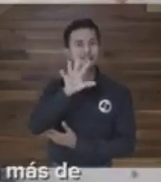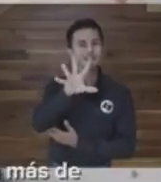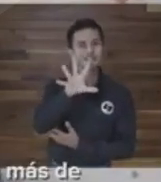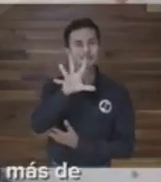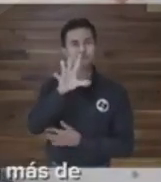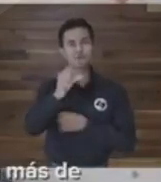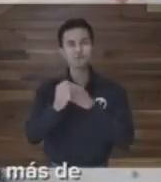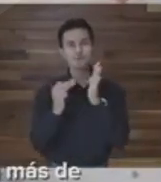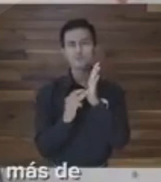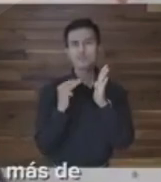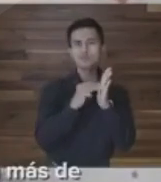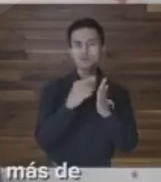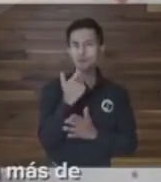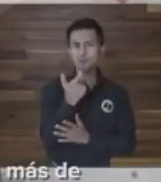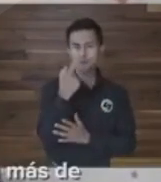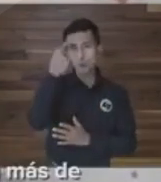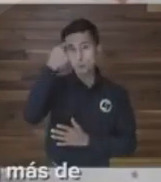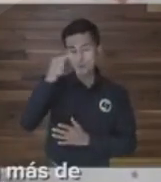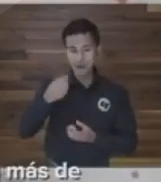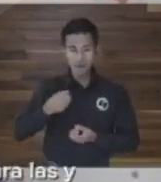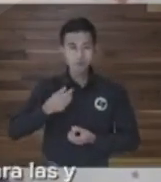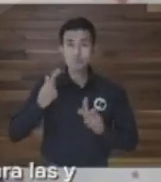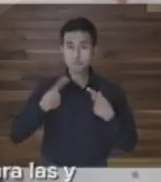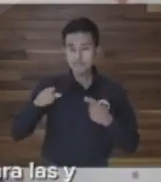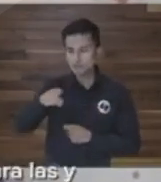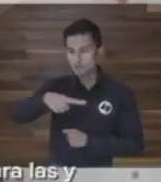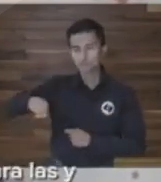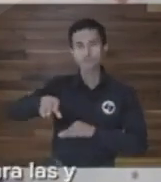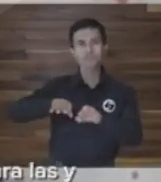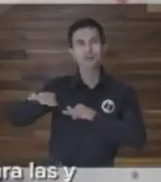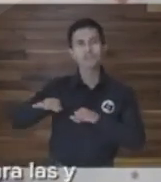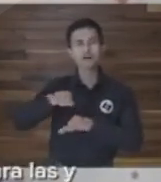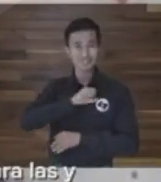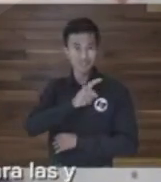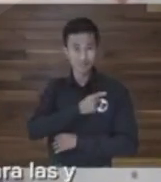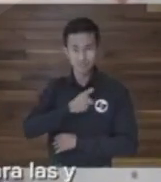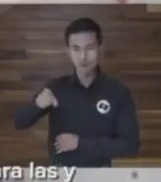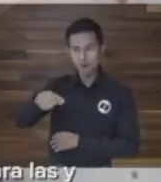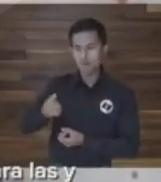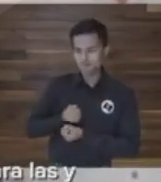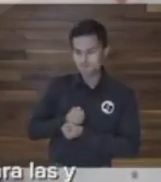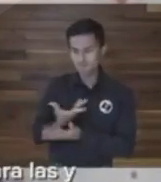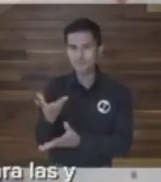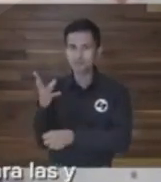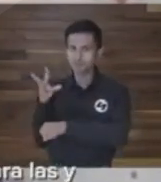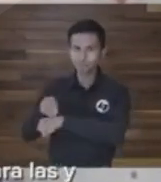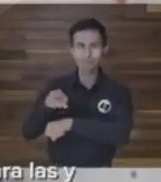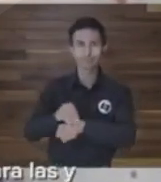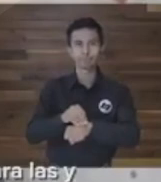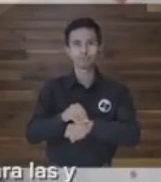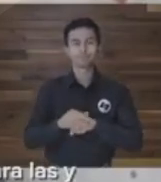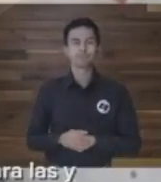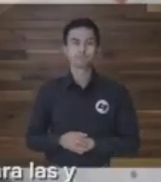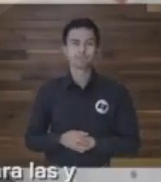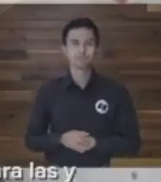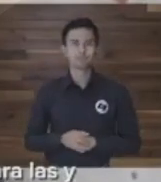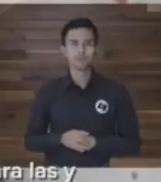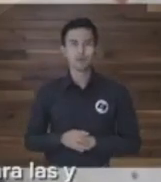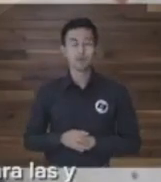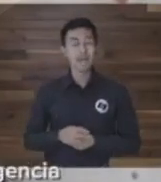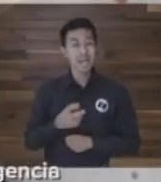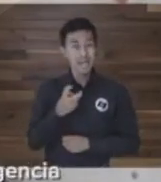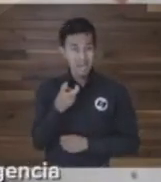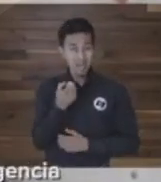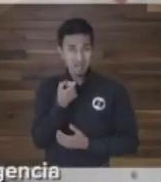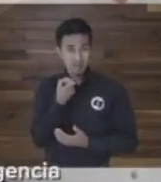destinará a más de 15 mil trabajadores de la salud y que se verá reflejado en un bono de 5 mil pesos para las y los profesionales de